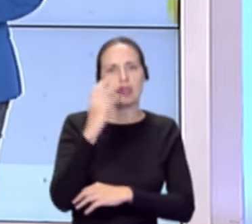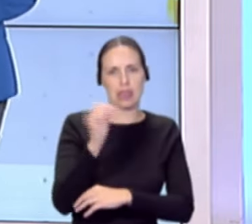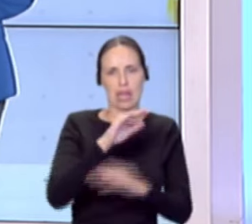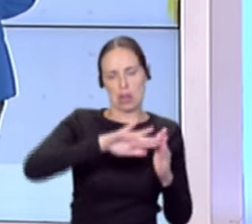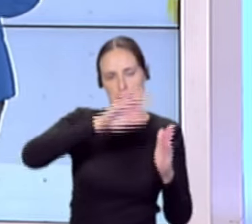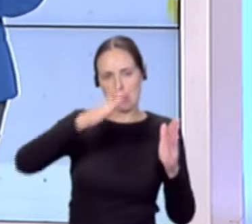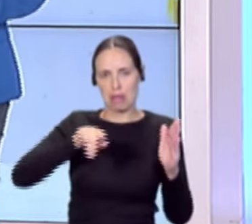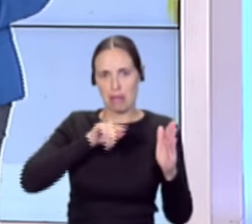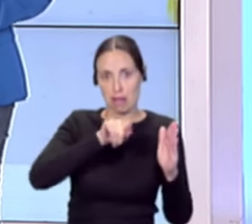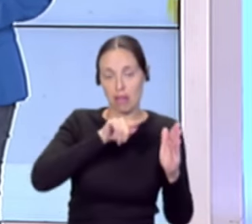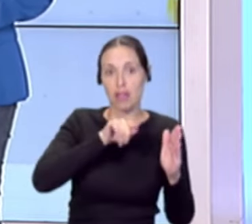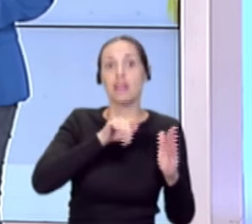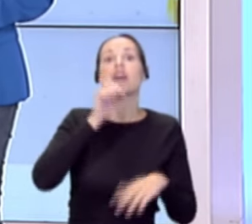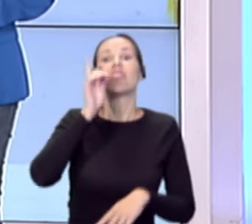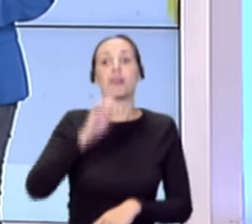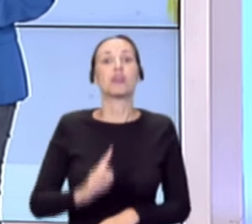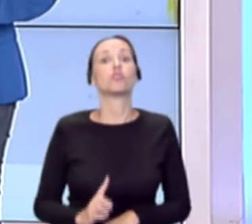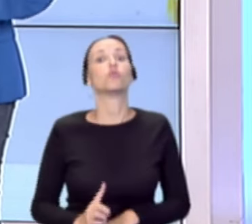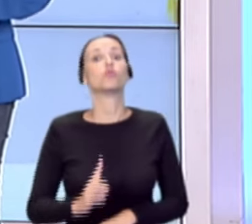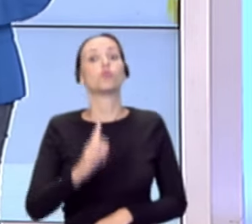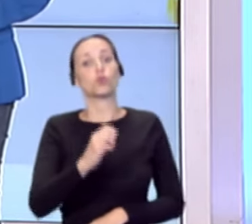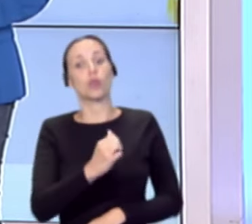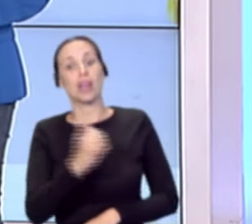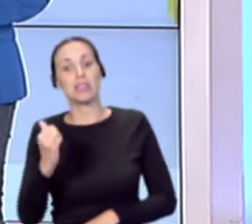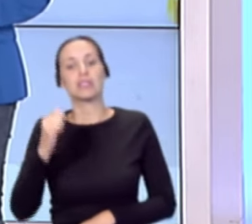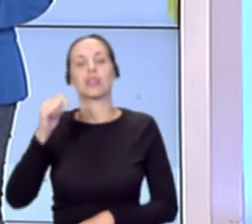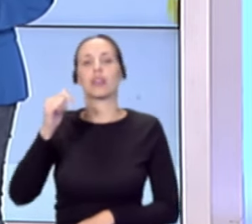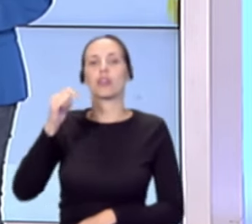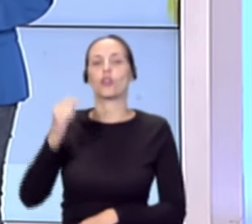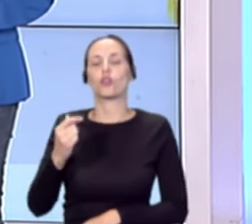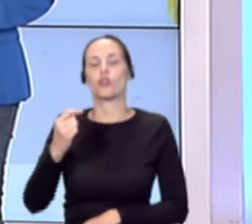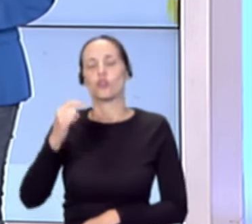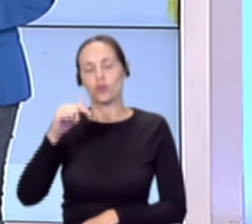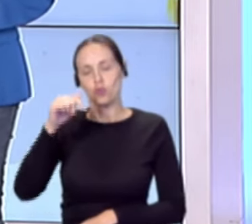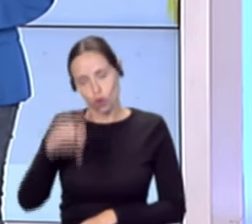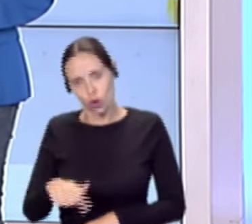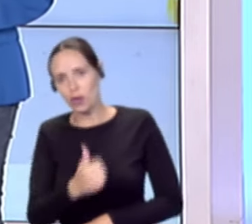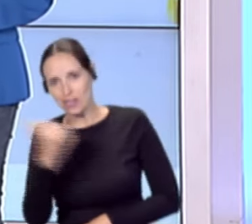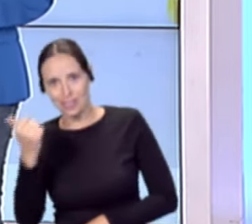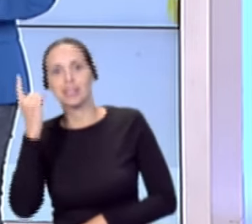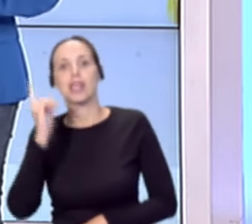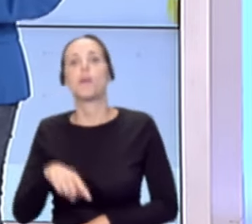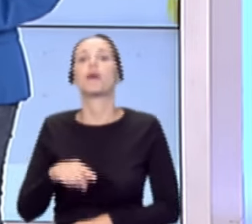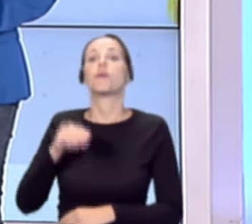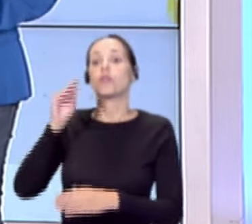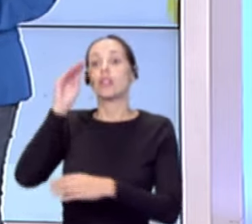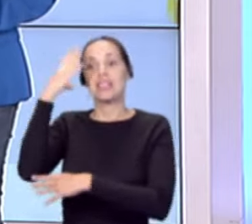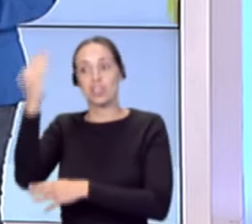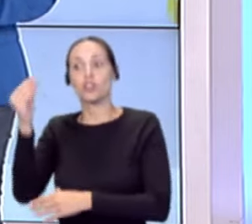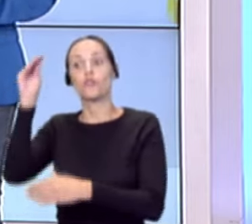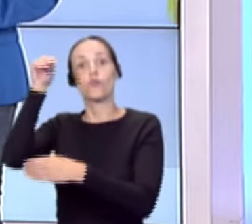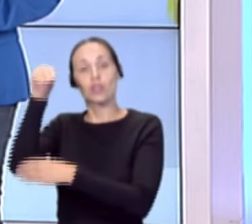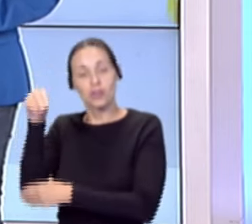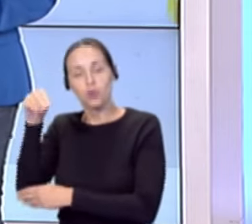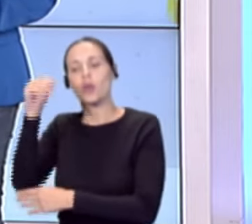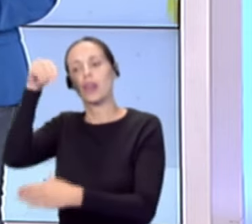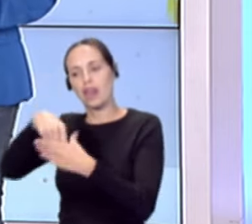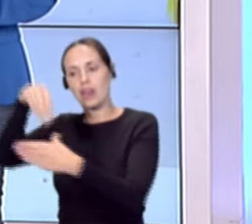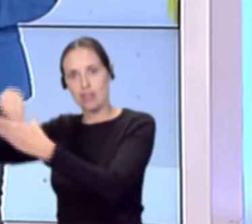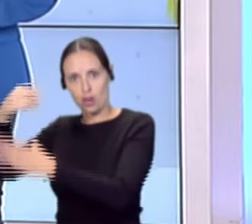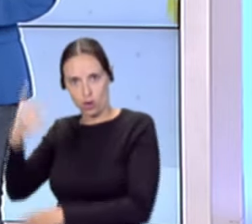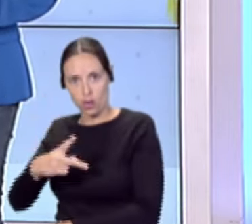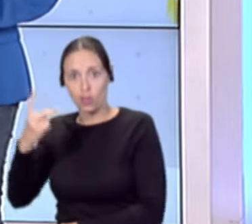del sureste y del oeste de la isla de Gran Canaria y en puntos del interior de Lanzarote y de Fuerteventura. Las temperaturas bajarán, lo notaremos